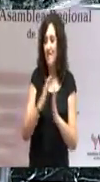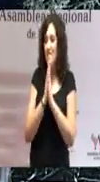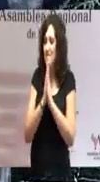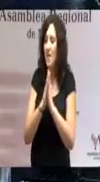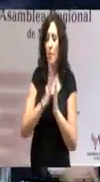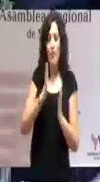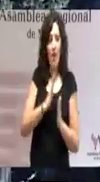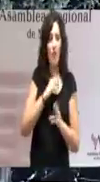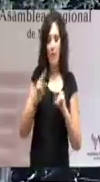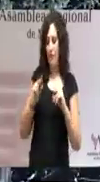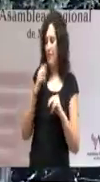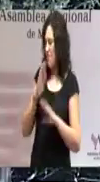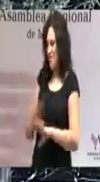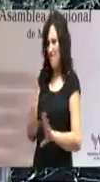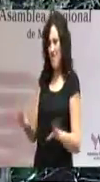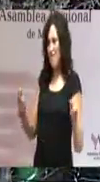terminando.